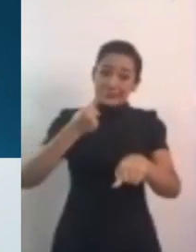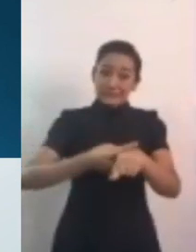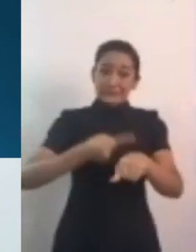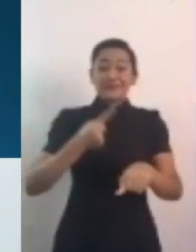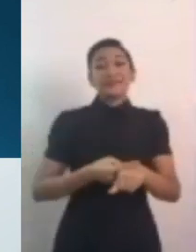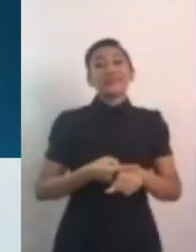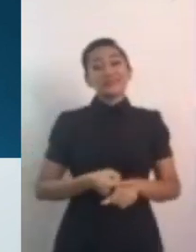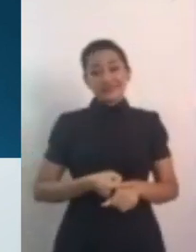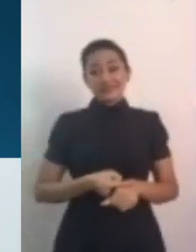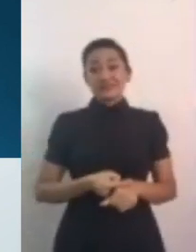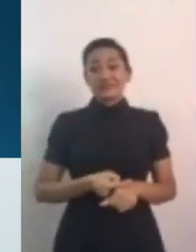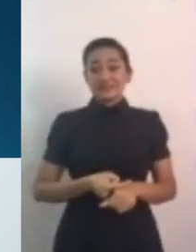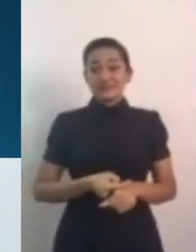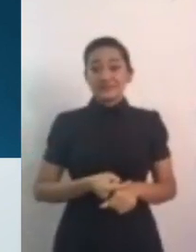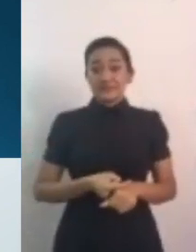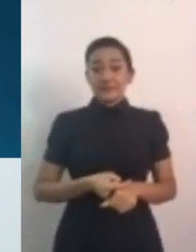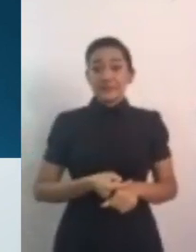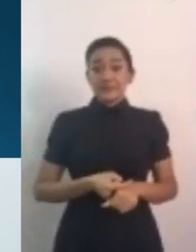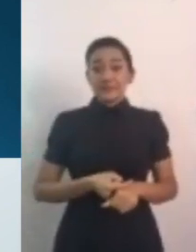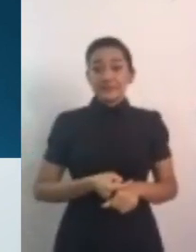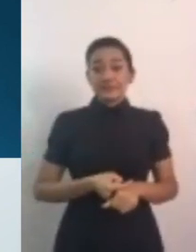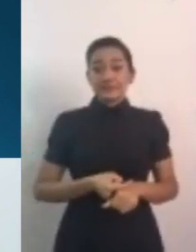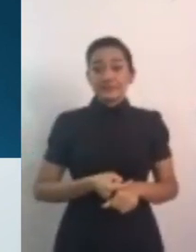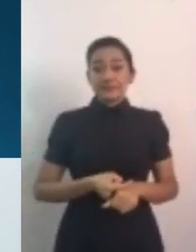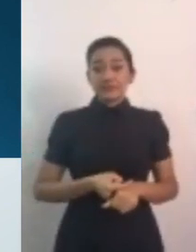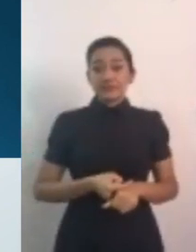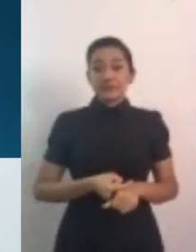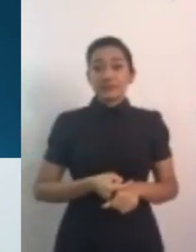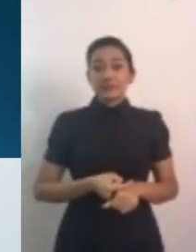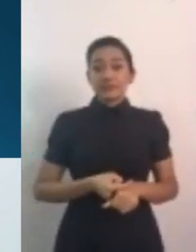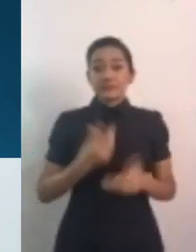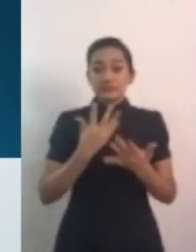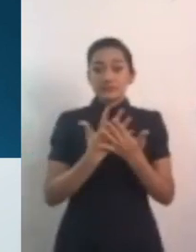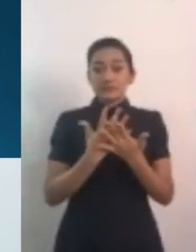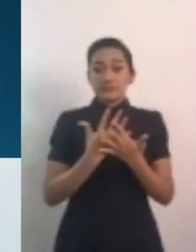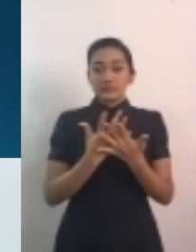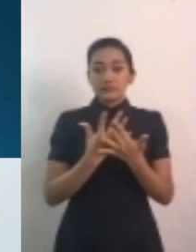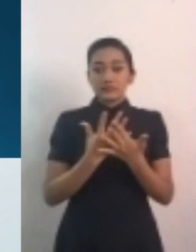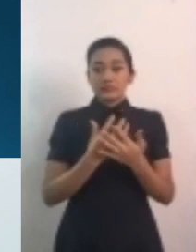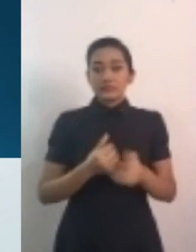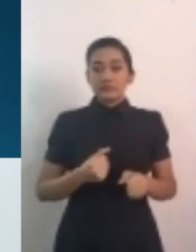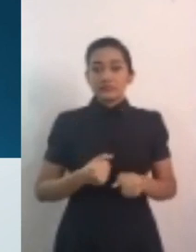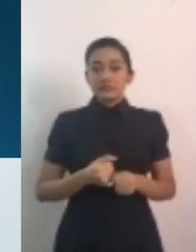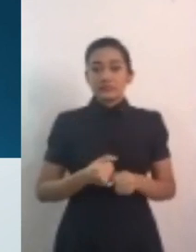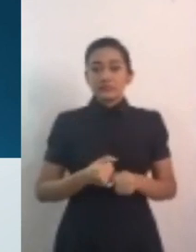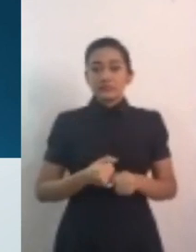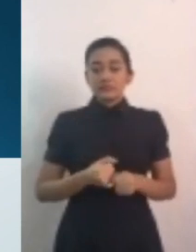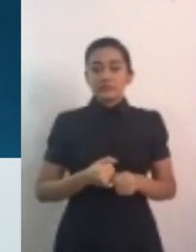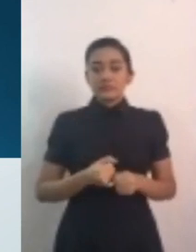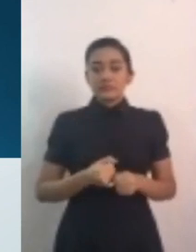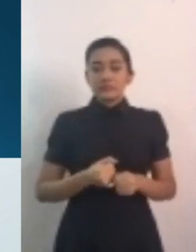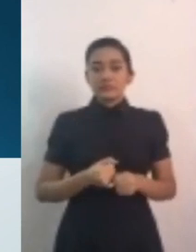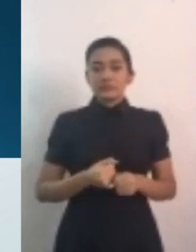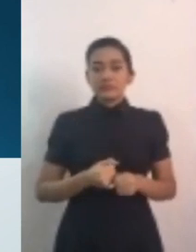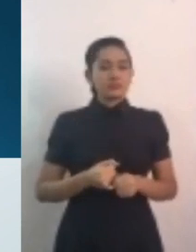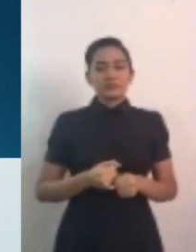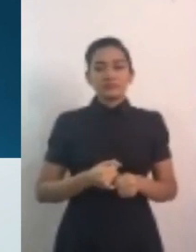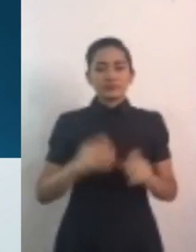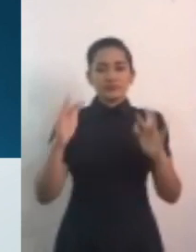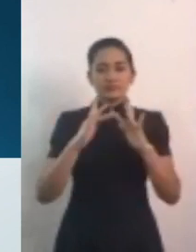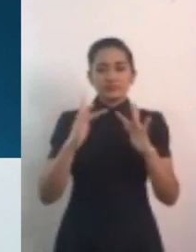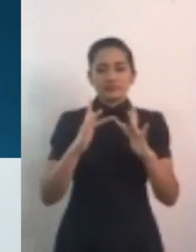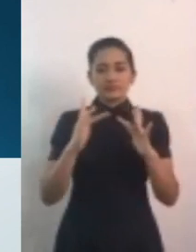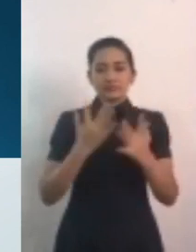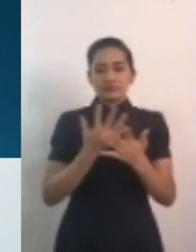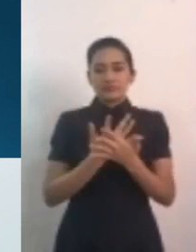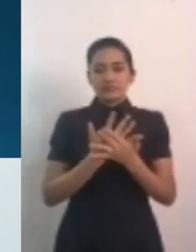tolerar para el ser humano sistemático a esos productos y a esos servicios. Pone en situaciones una de las cosas difíciles. Vamos a